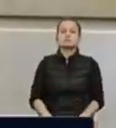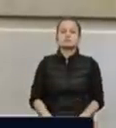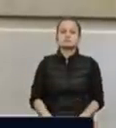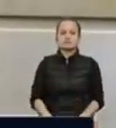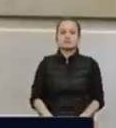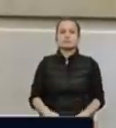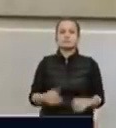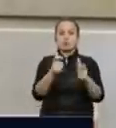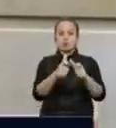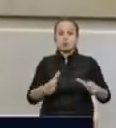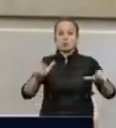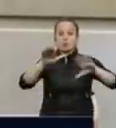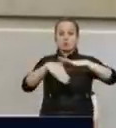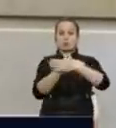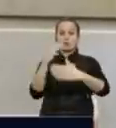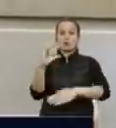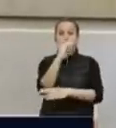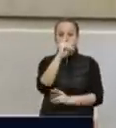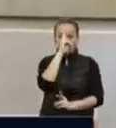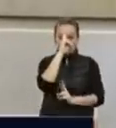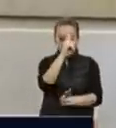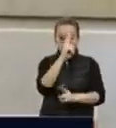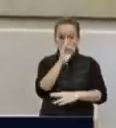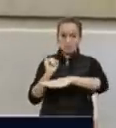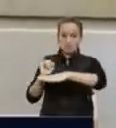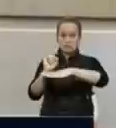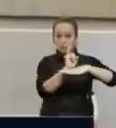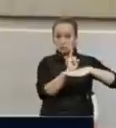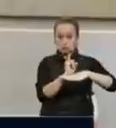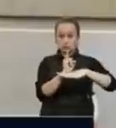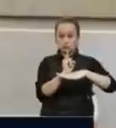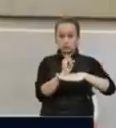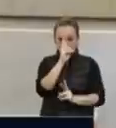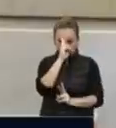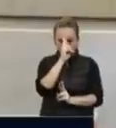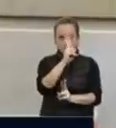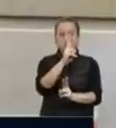respeto al Congreso de la República y respeto a las instituciones.